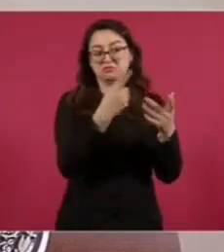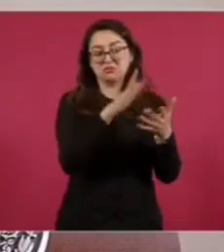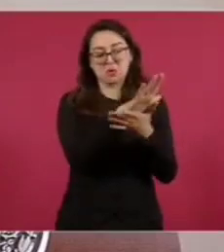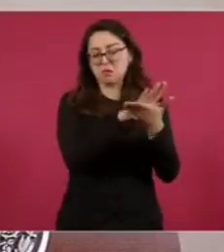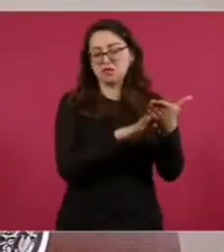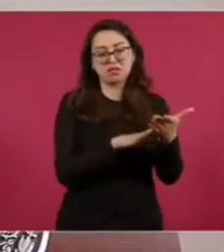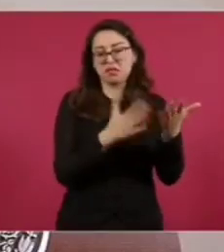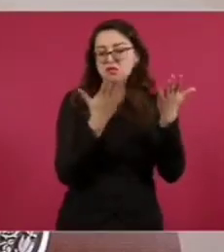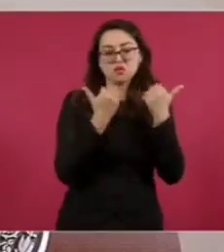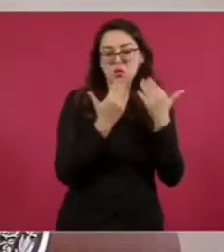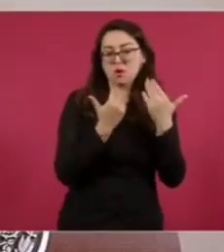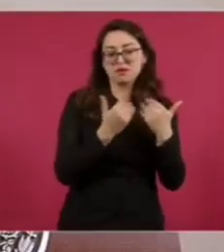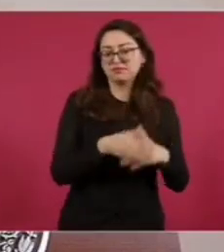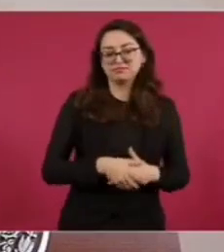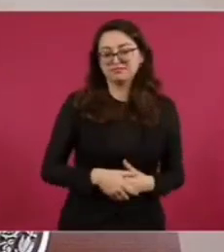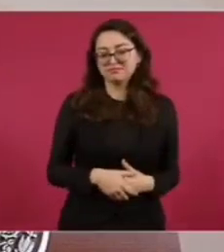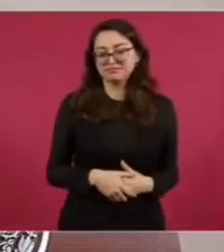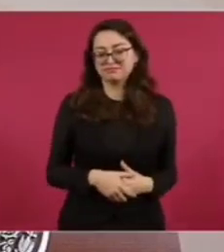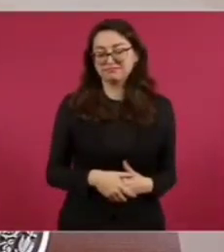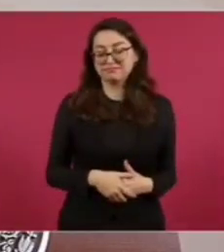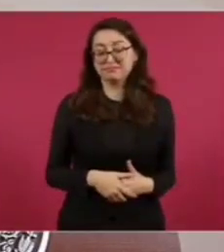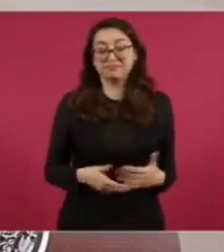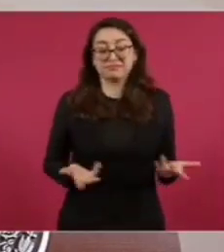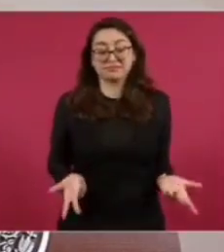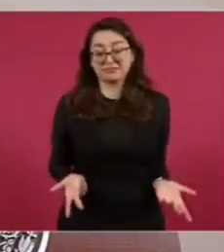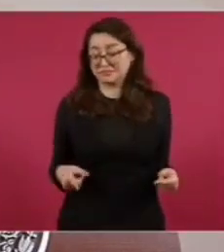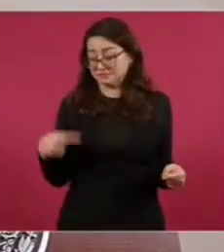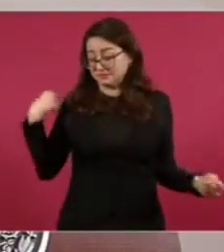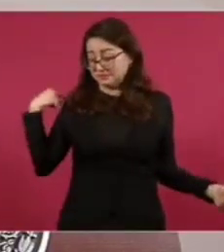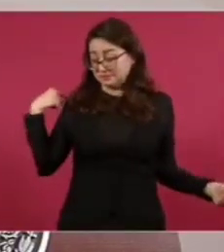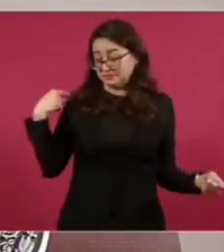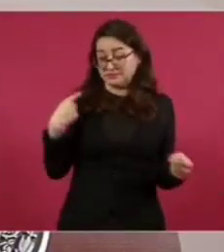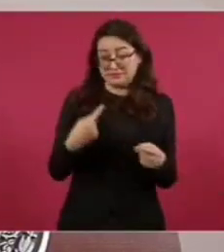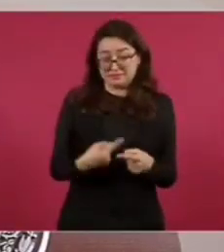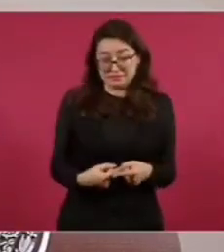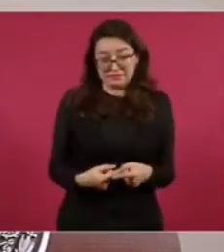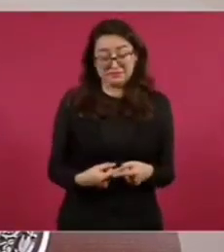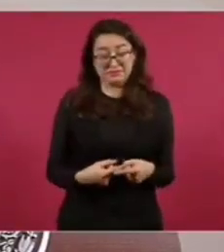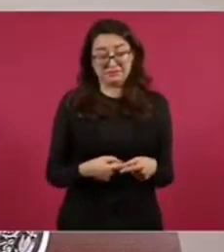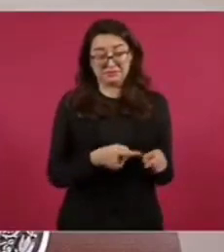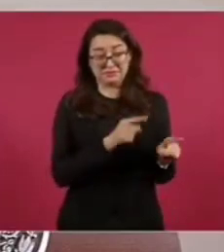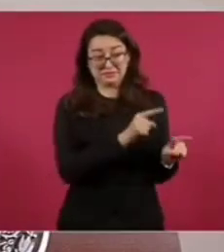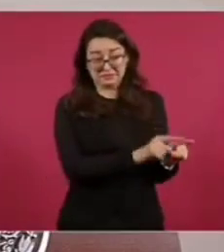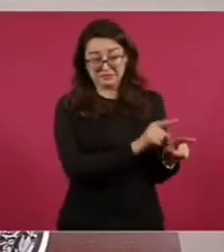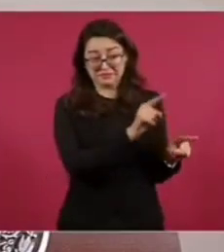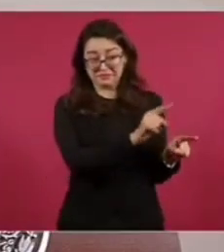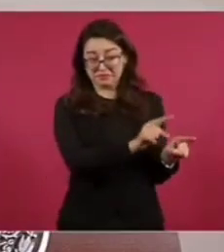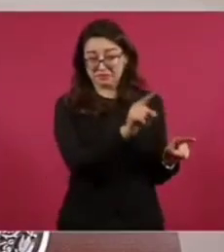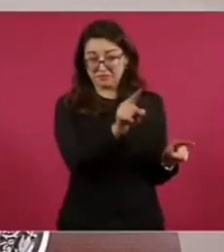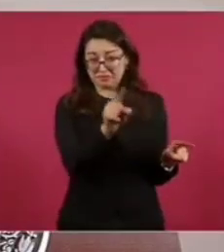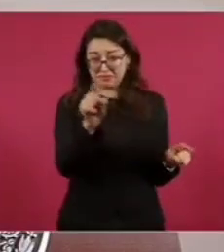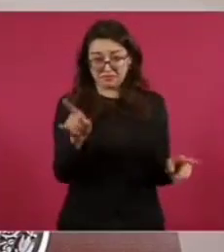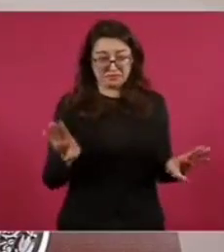Y lo que hicieron ayer y lo que han hecho Jorge Ramos